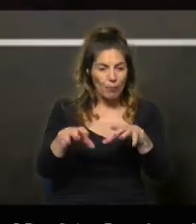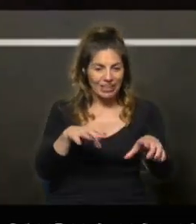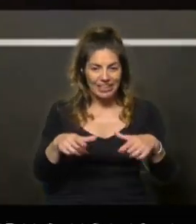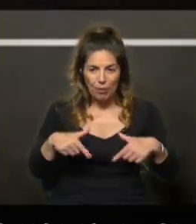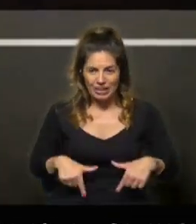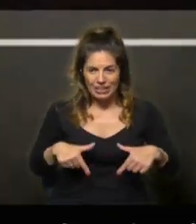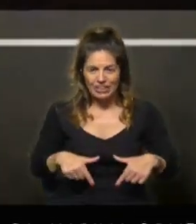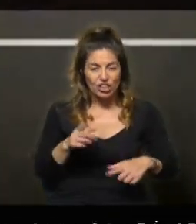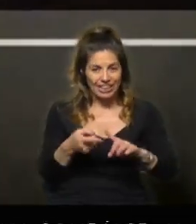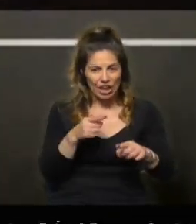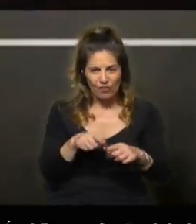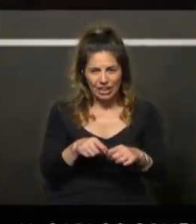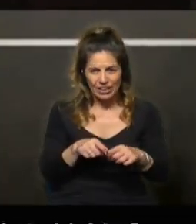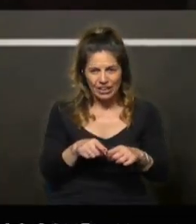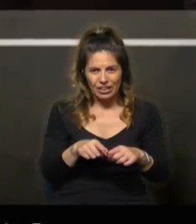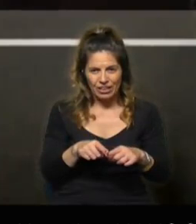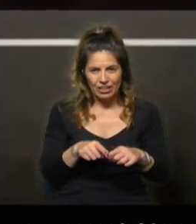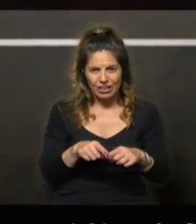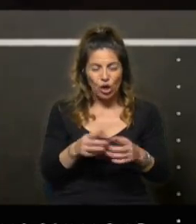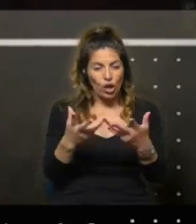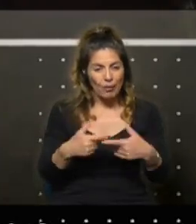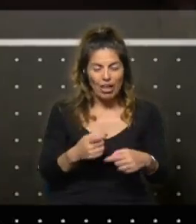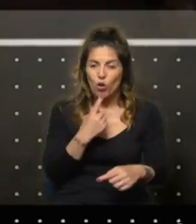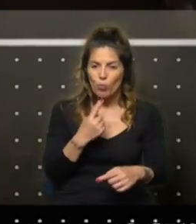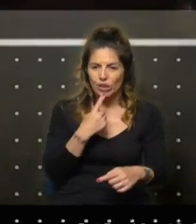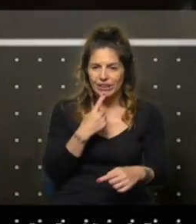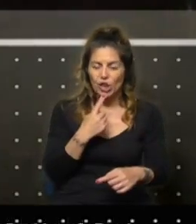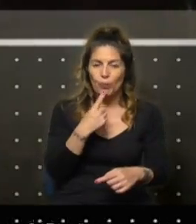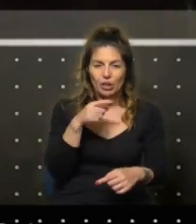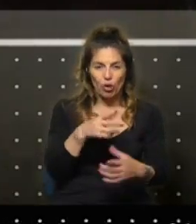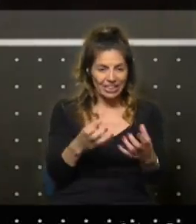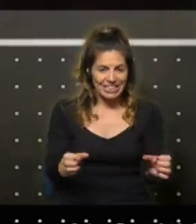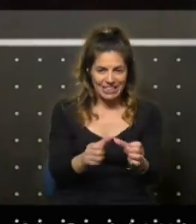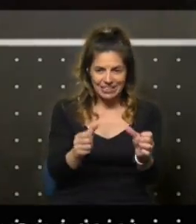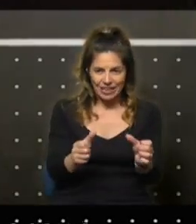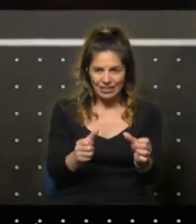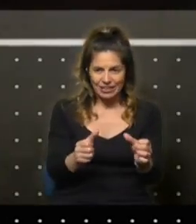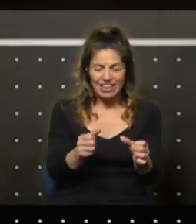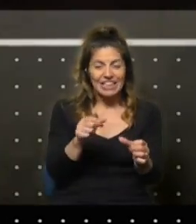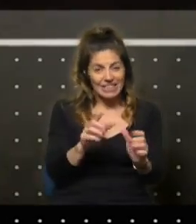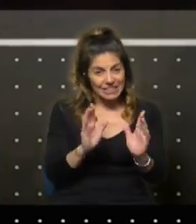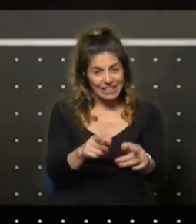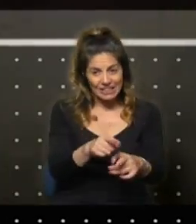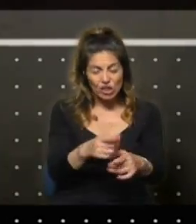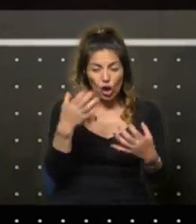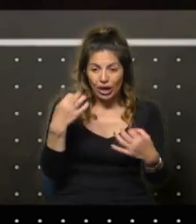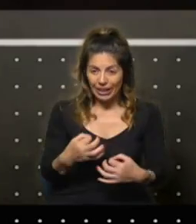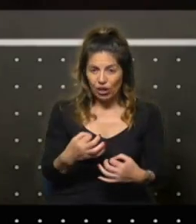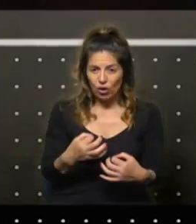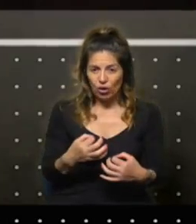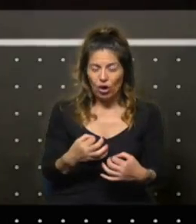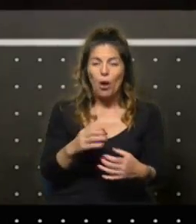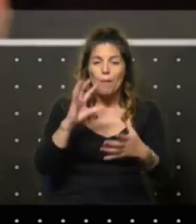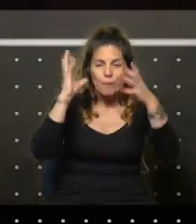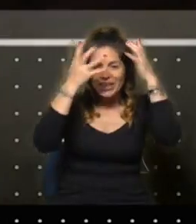ministerios tiene que ver de alguna manera con el armado político y con las políticas que vos quieras hacer en ese sentido Creo yo que mi